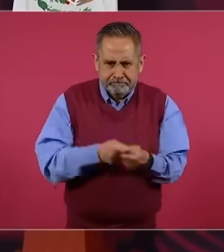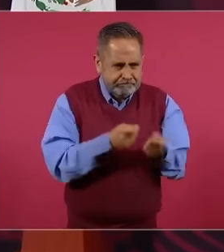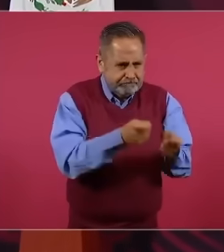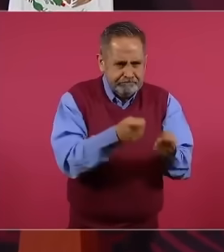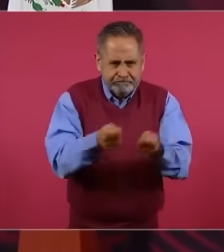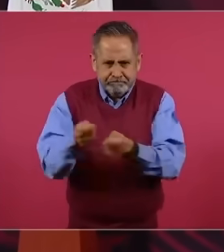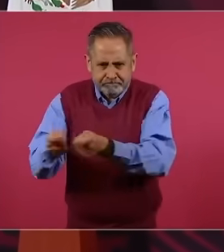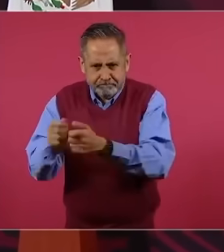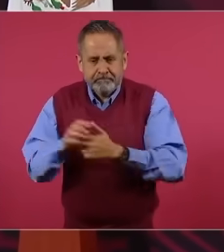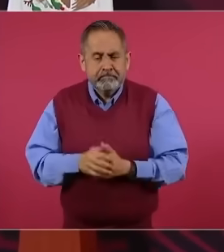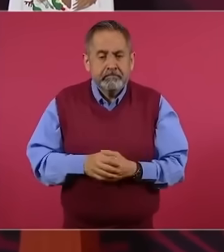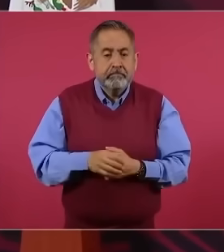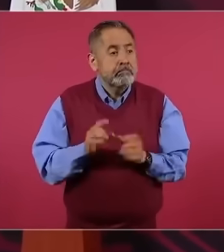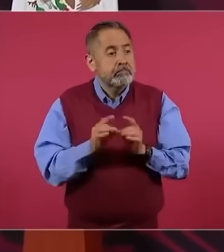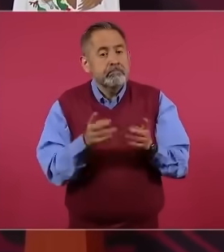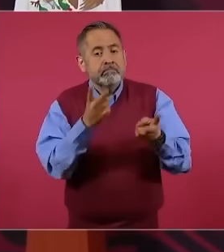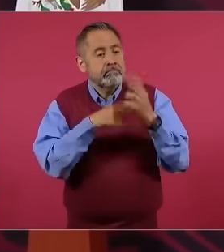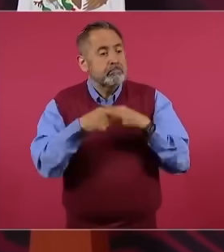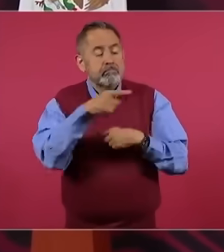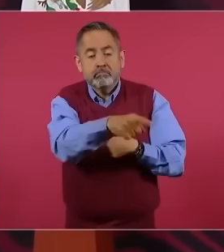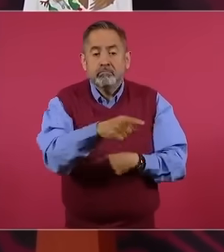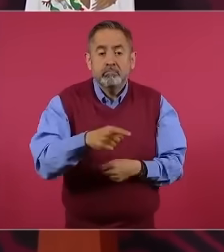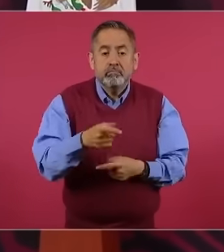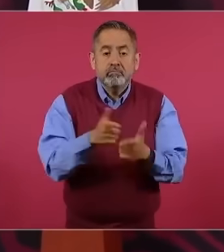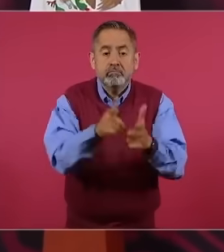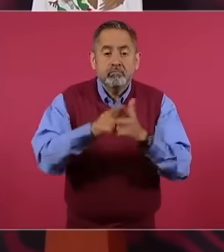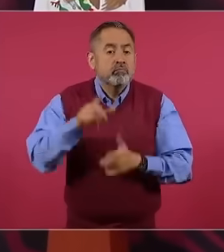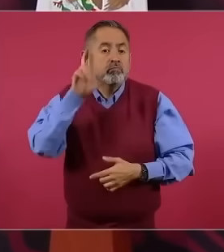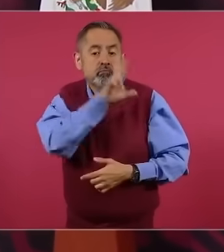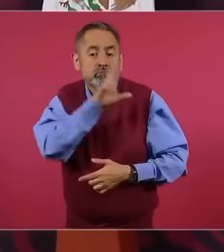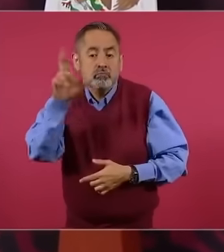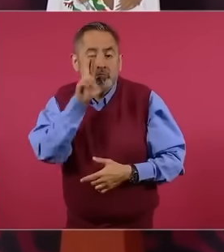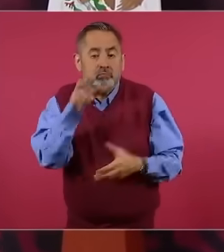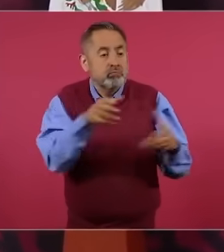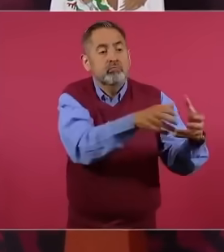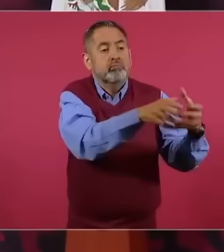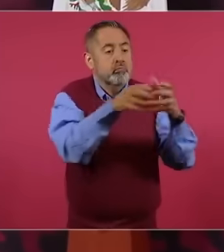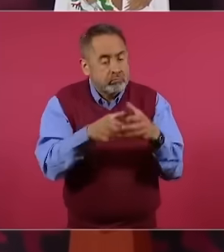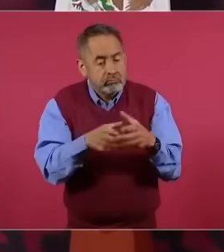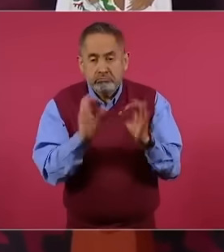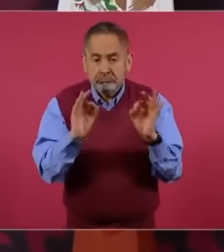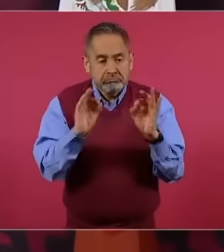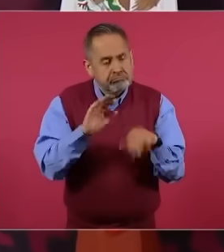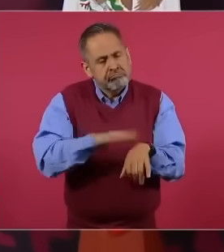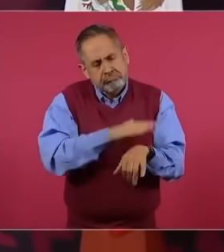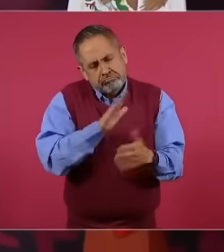una escolta rusa. ¡Uy!